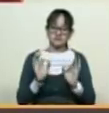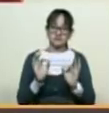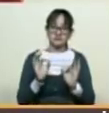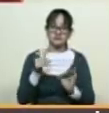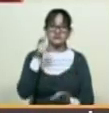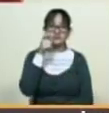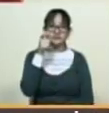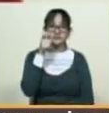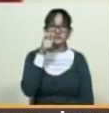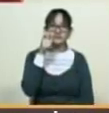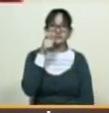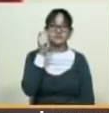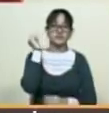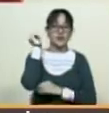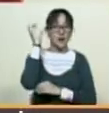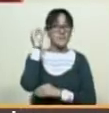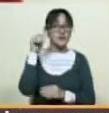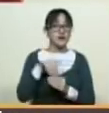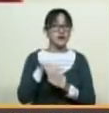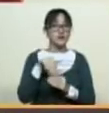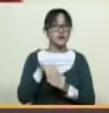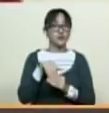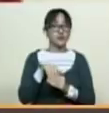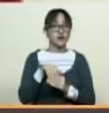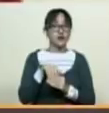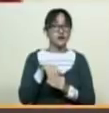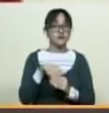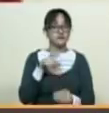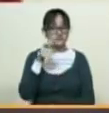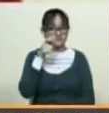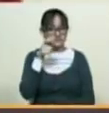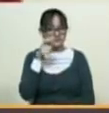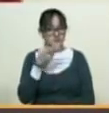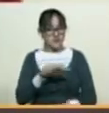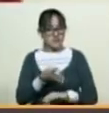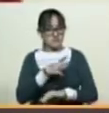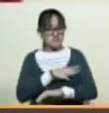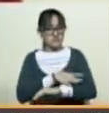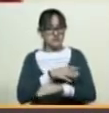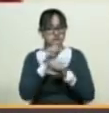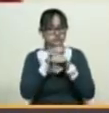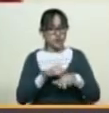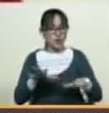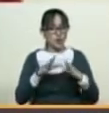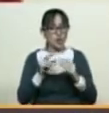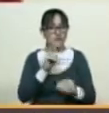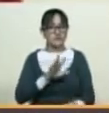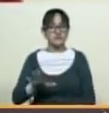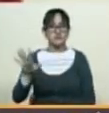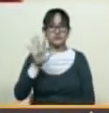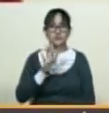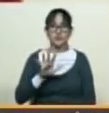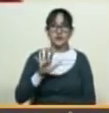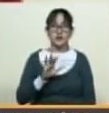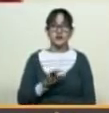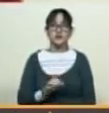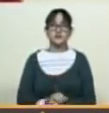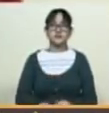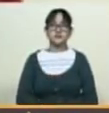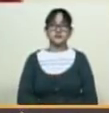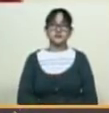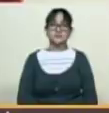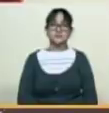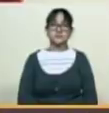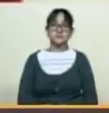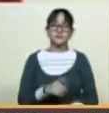la vigilancia de la campaña electoral por parte de fiscales electorales desplegados por todo el país. Tenemos la definición de